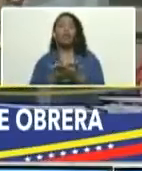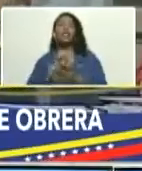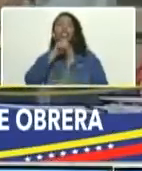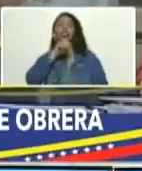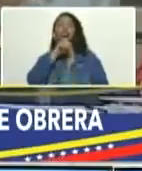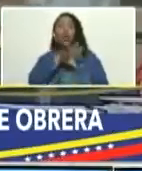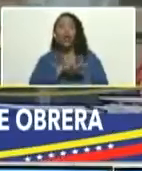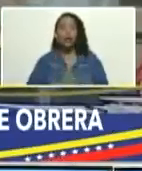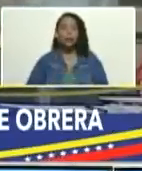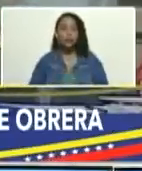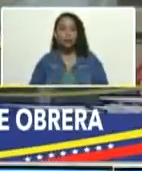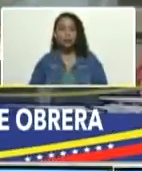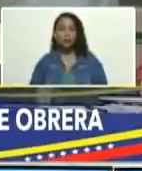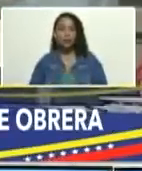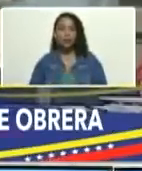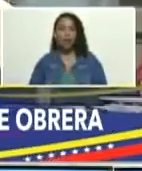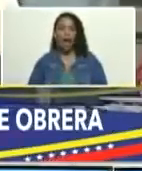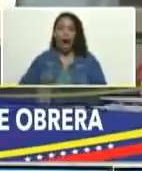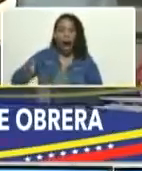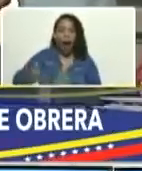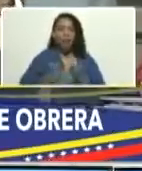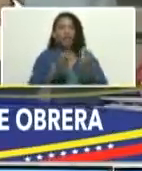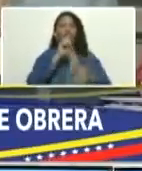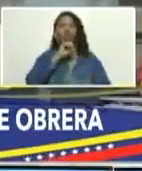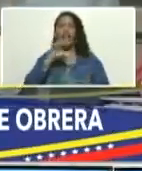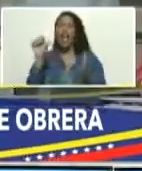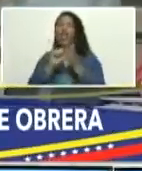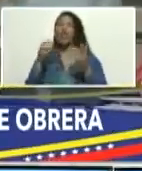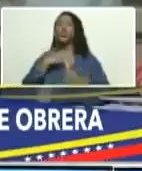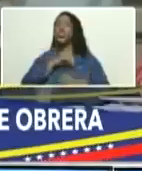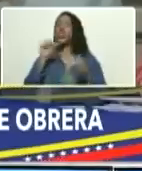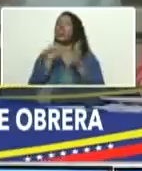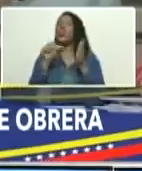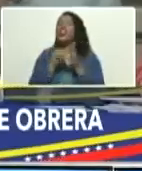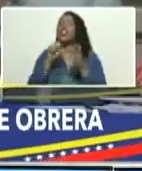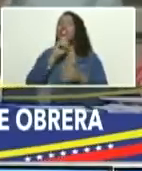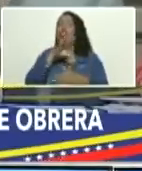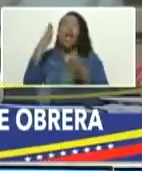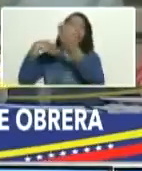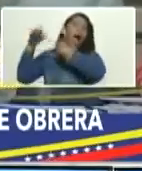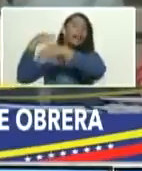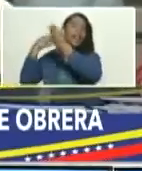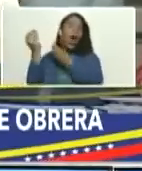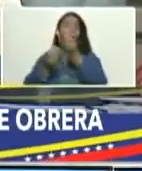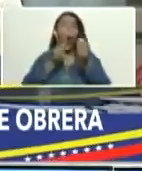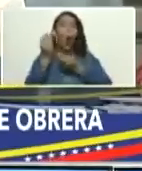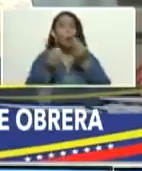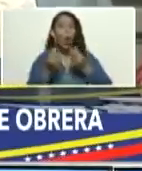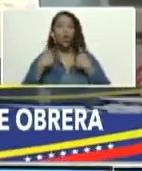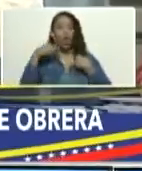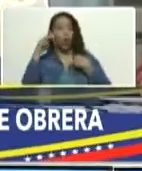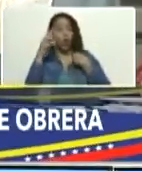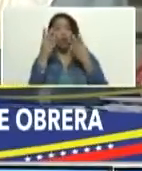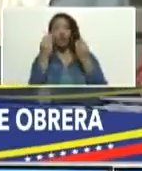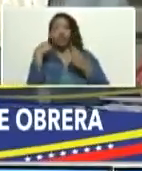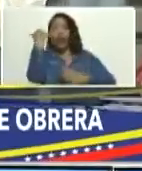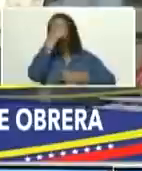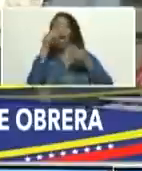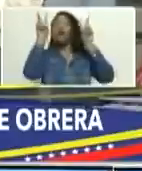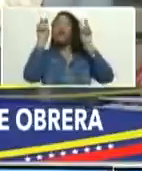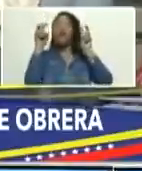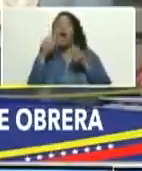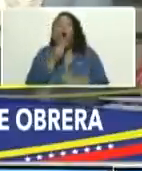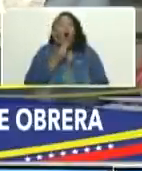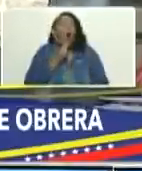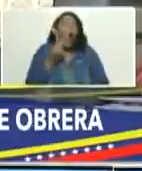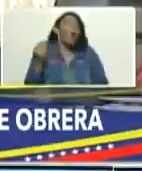histórica, de la trayectoria histórica, de dónde venimos. Veo muchos rostros jóvenes aquí, de